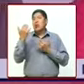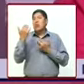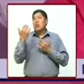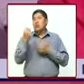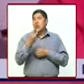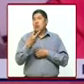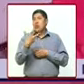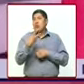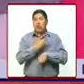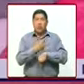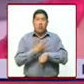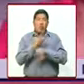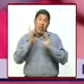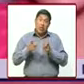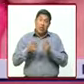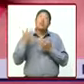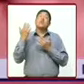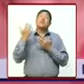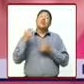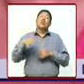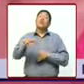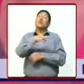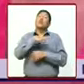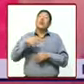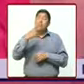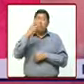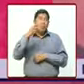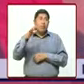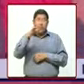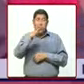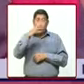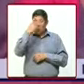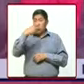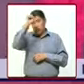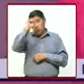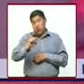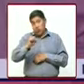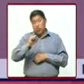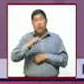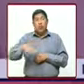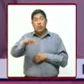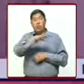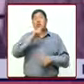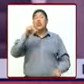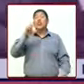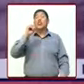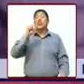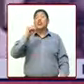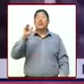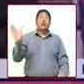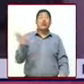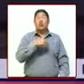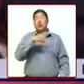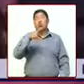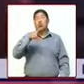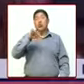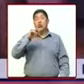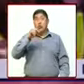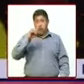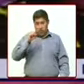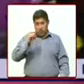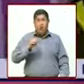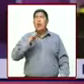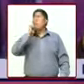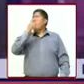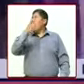también entre 2 a 3 horas. Este es el panorama que se vive acá en un punto de empadronamiento en la zona sur, específicamente Los Pinos. Y otro anuncio, Miriam y Denise.